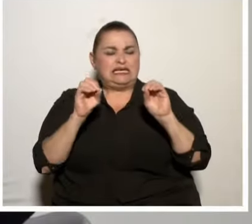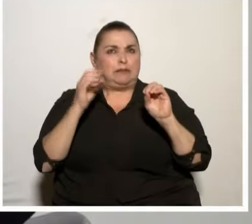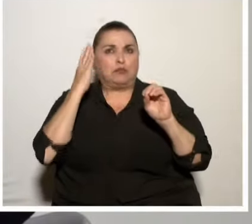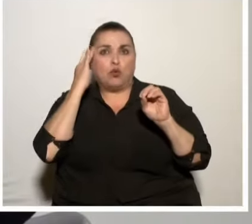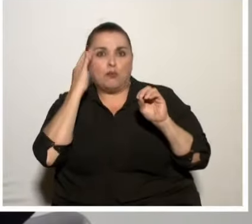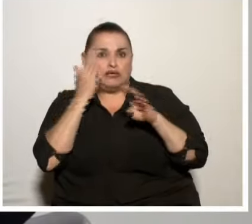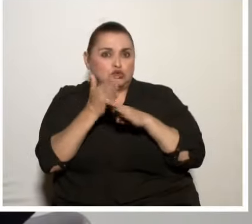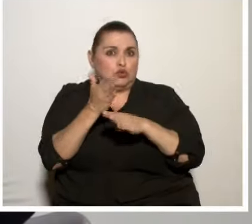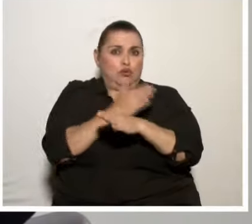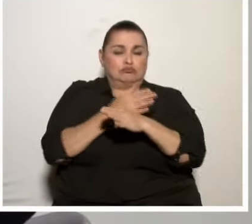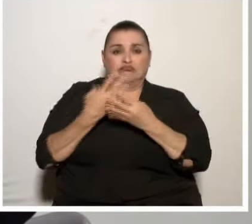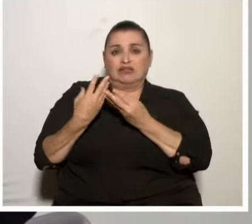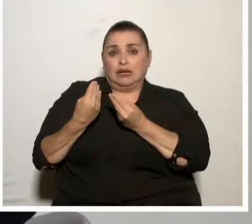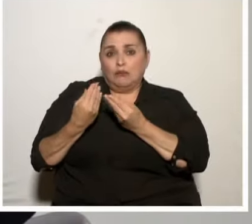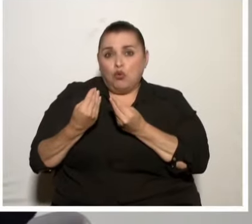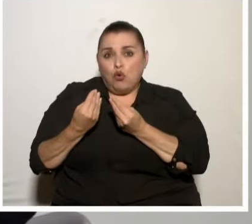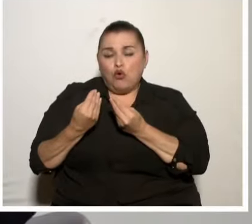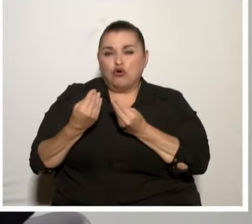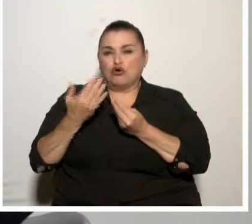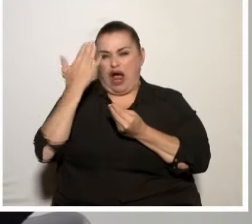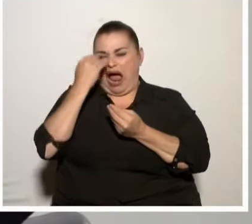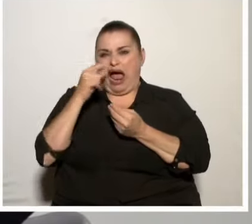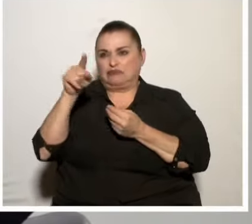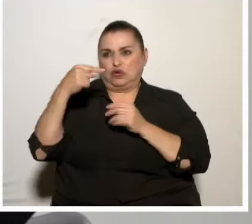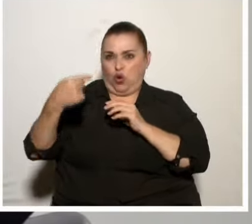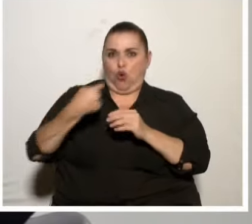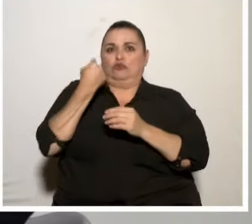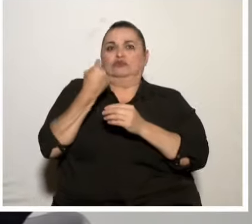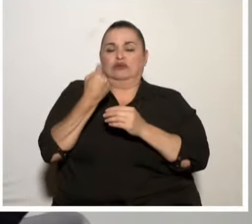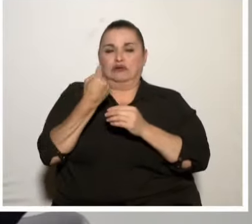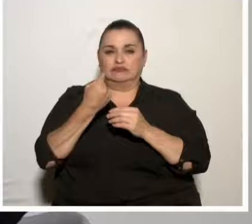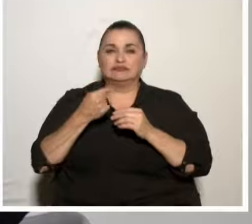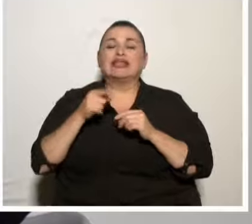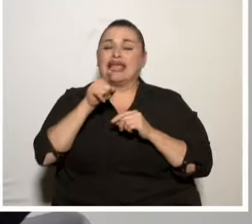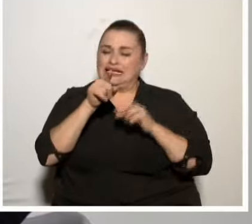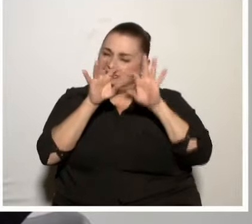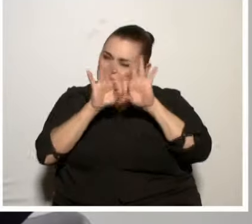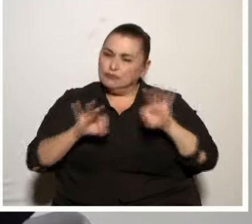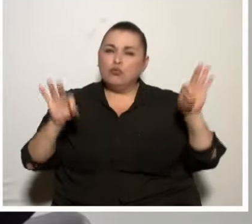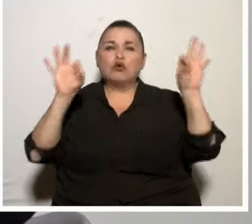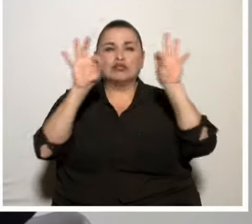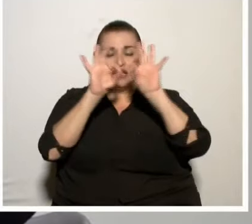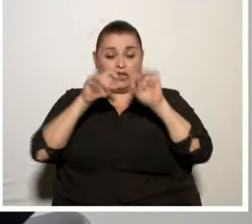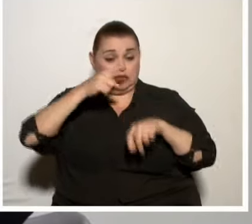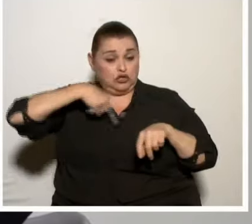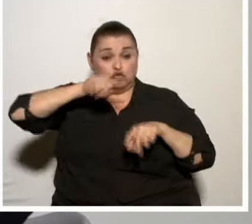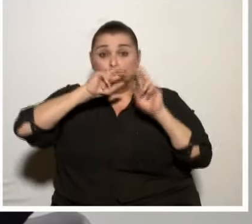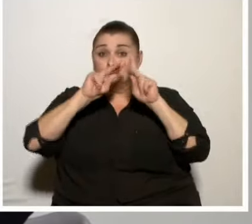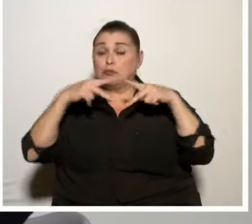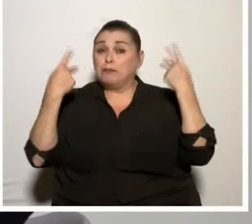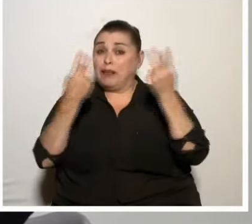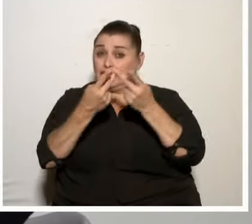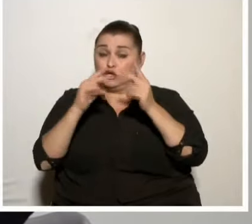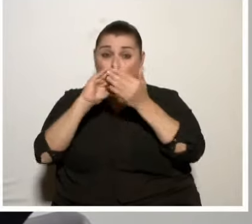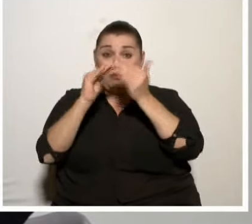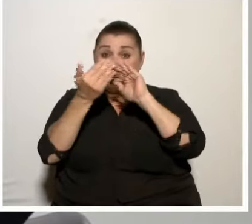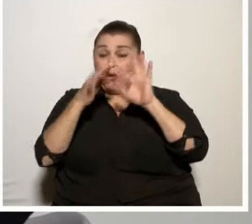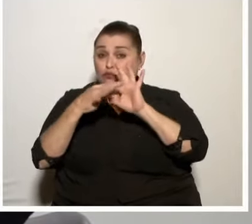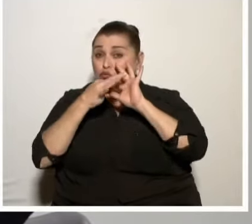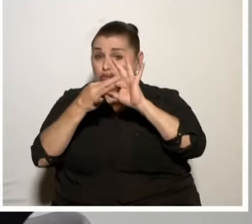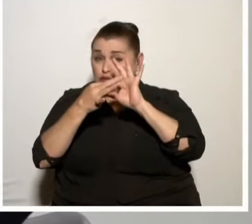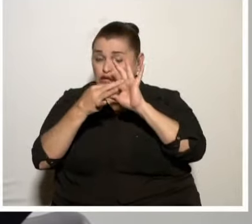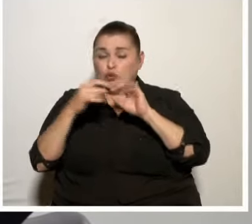sin ningún temor a represalias. Ahí es muy importante, y nosotros como Partido Pueblo Unido consideramos que